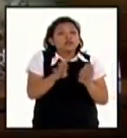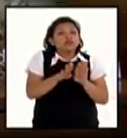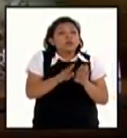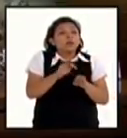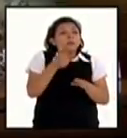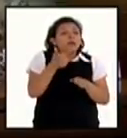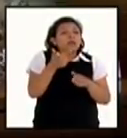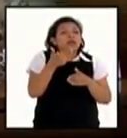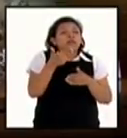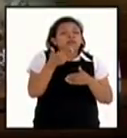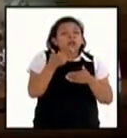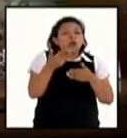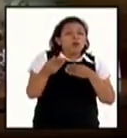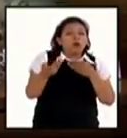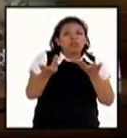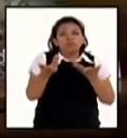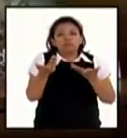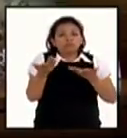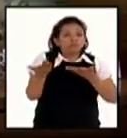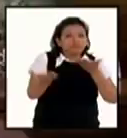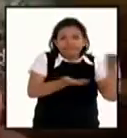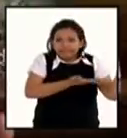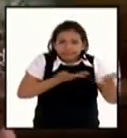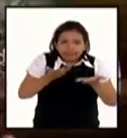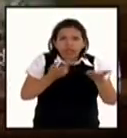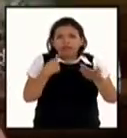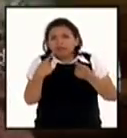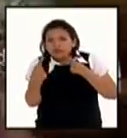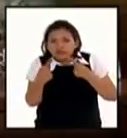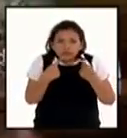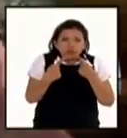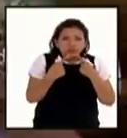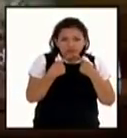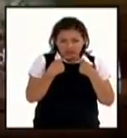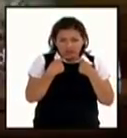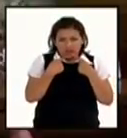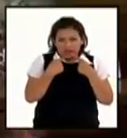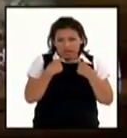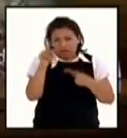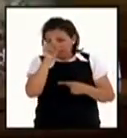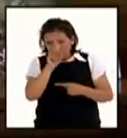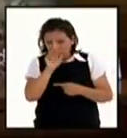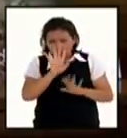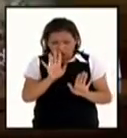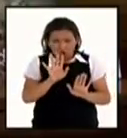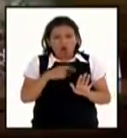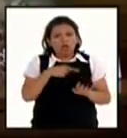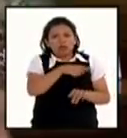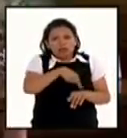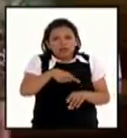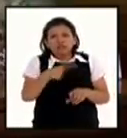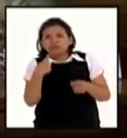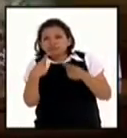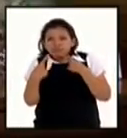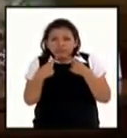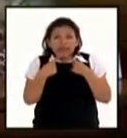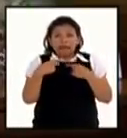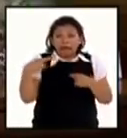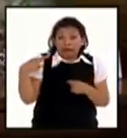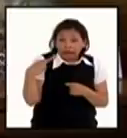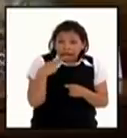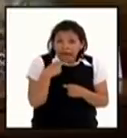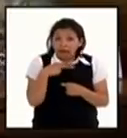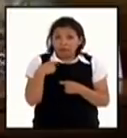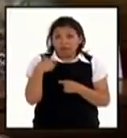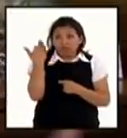que la recomendación. Este es un asunto donde requiere una solución inmediata, pronta. En la medida en que los asuntos